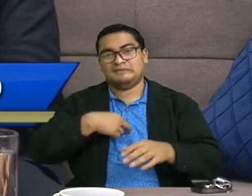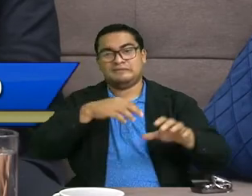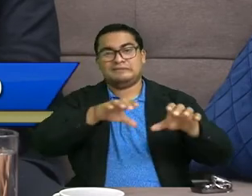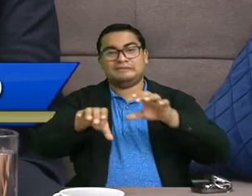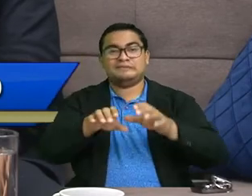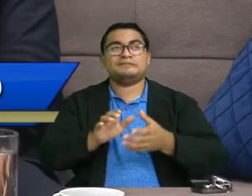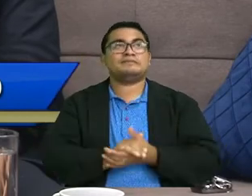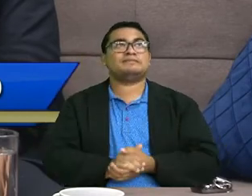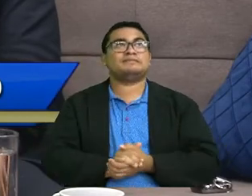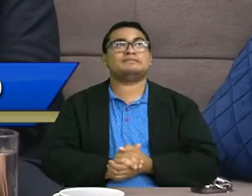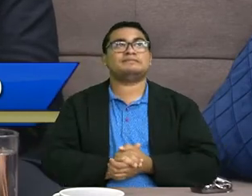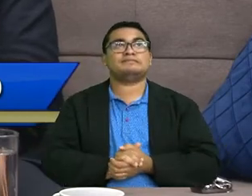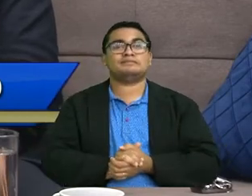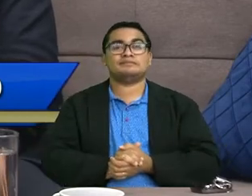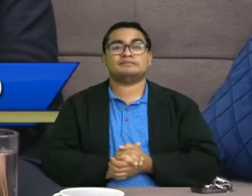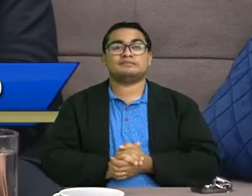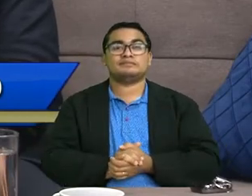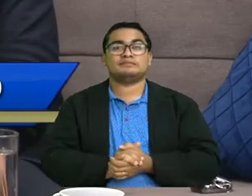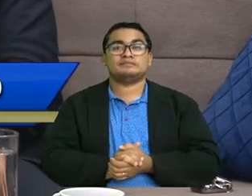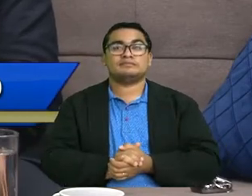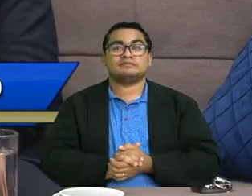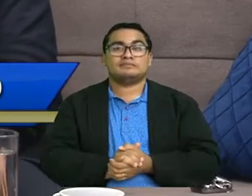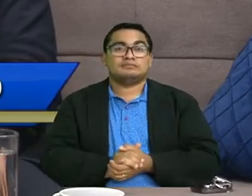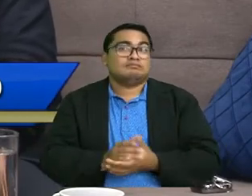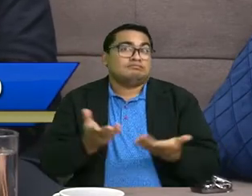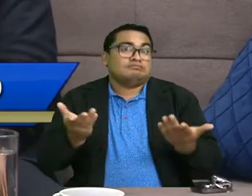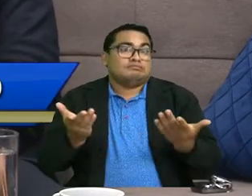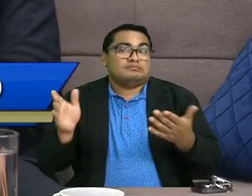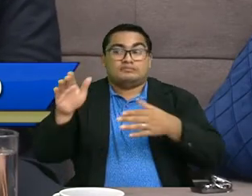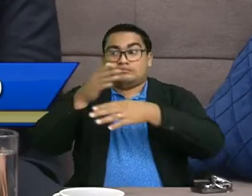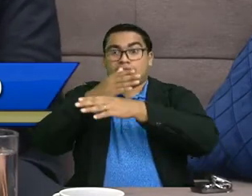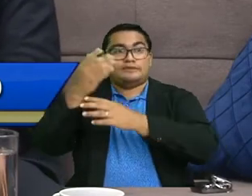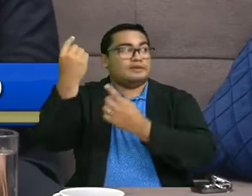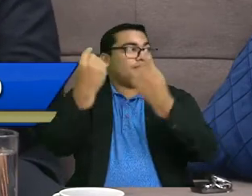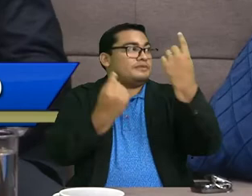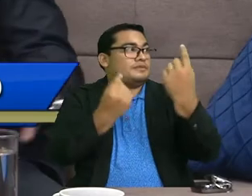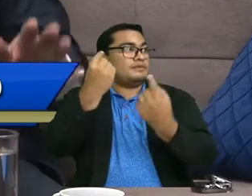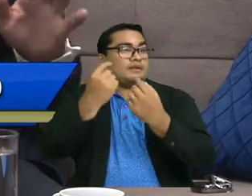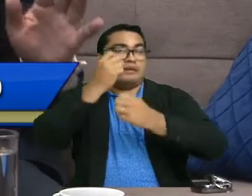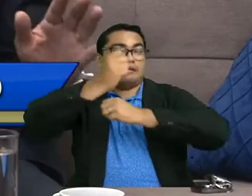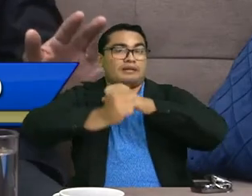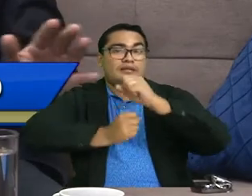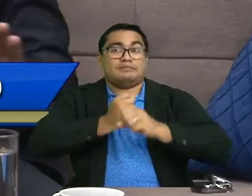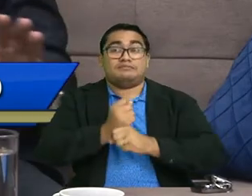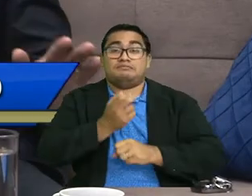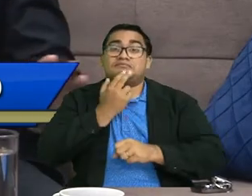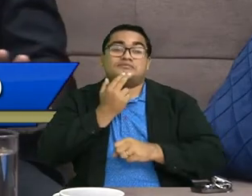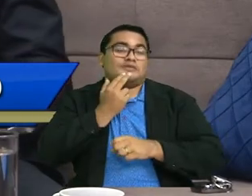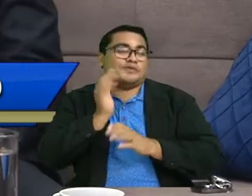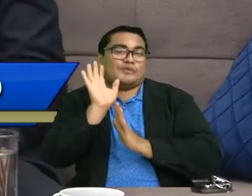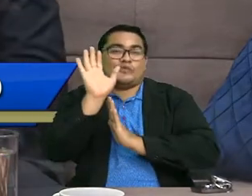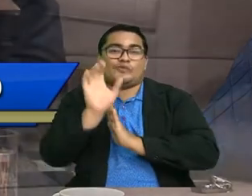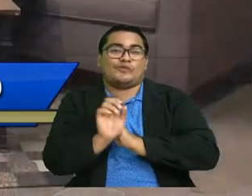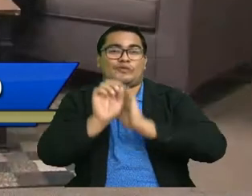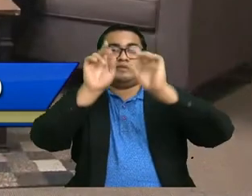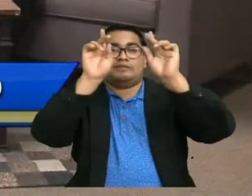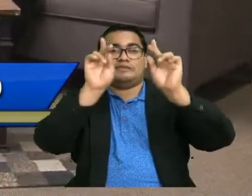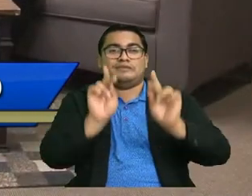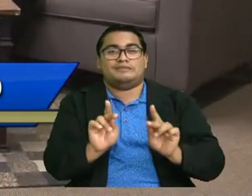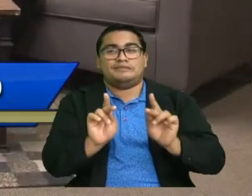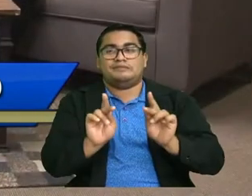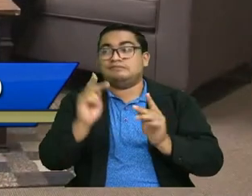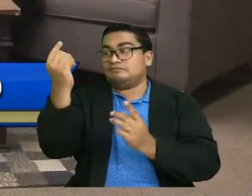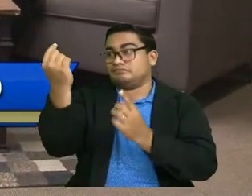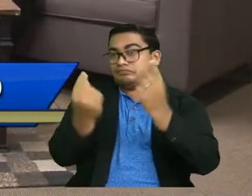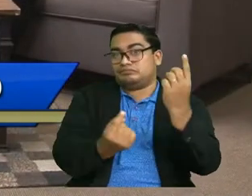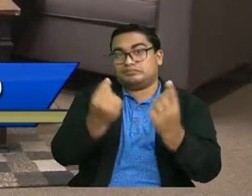Entonces, la afluencia, bueno, es variable. En este año no, claro, podemos tener una previsión de cuánto, claro, de cuánto